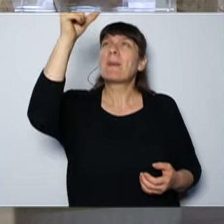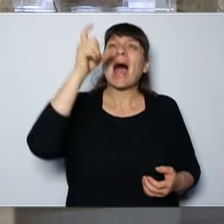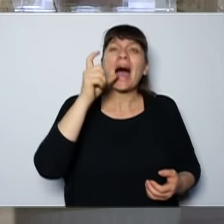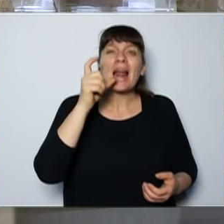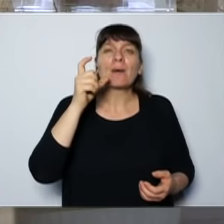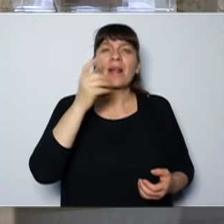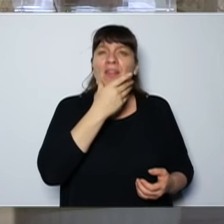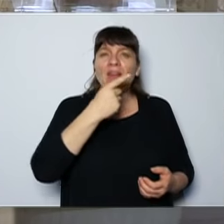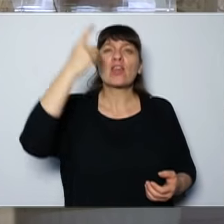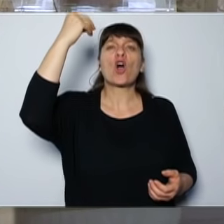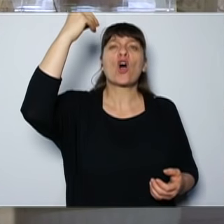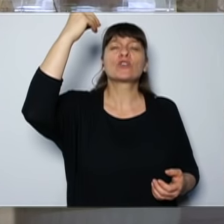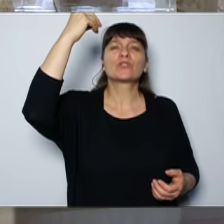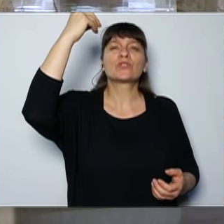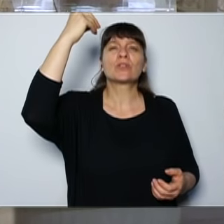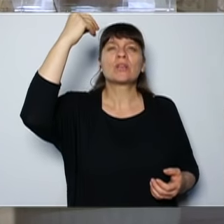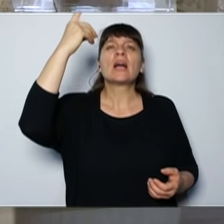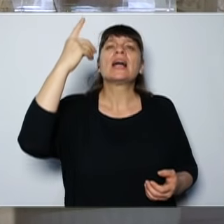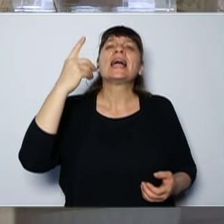palabra.